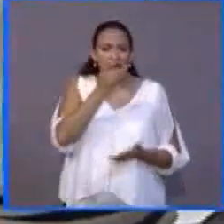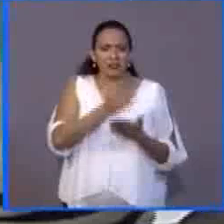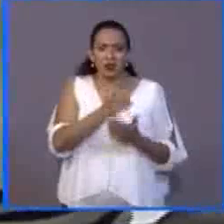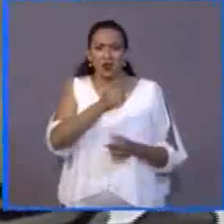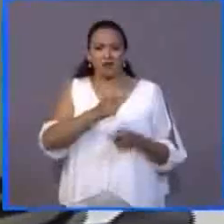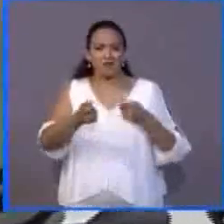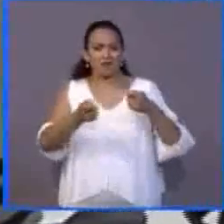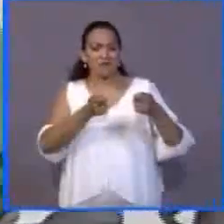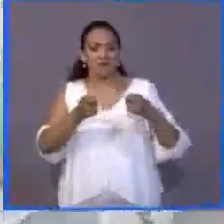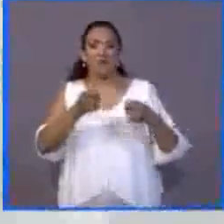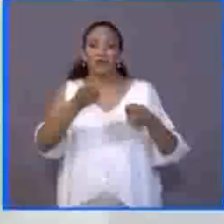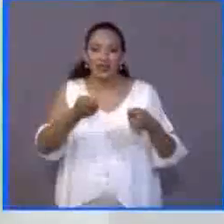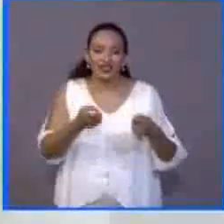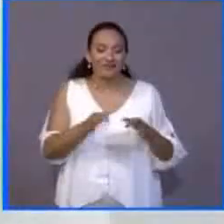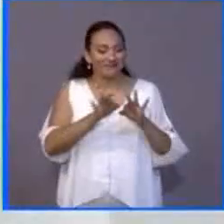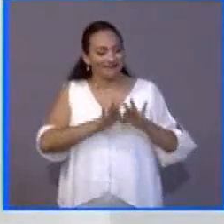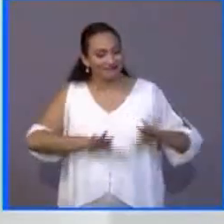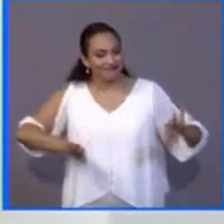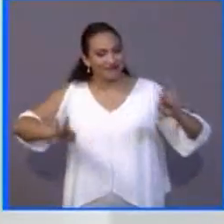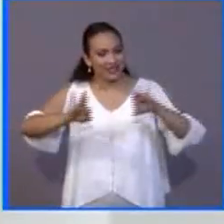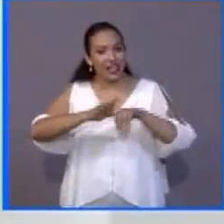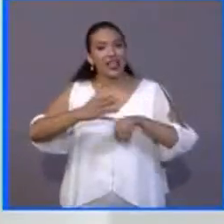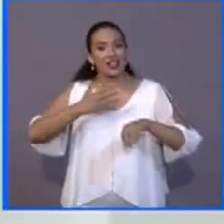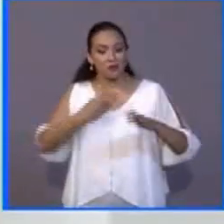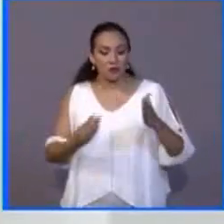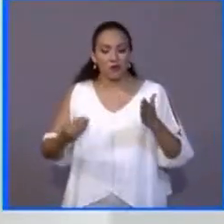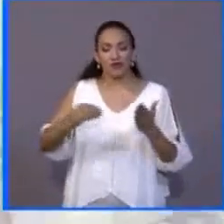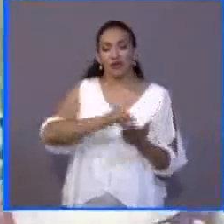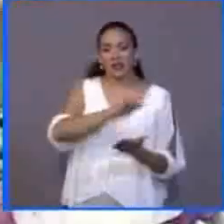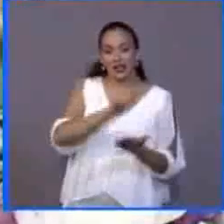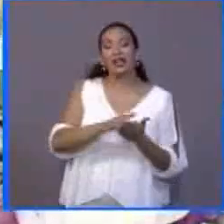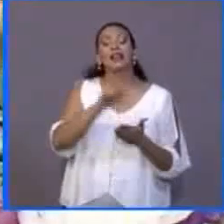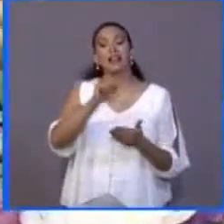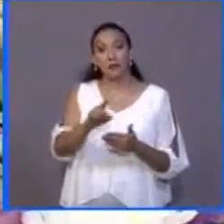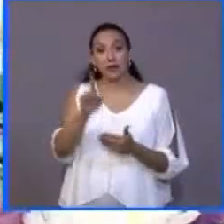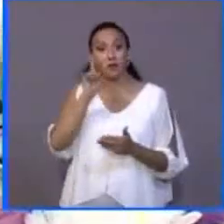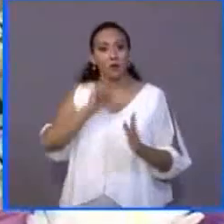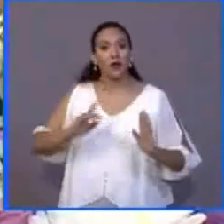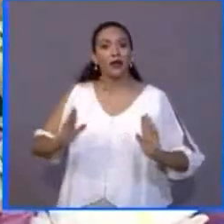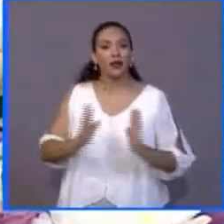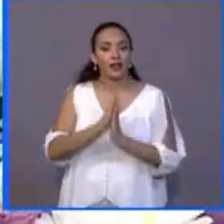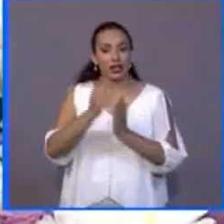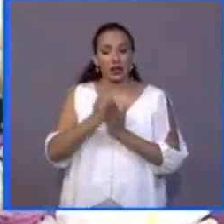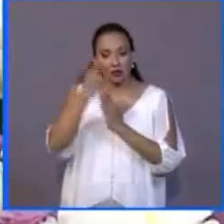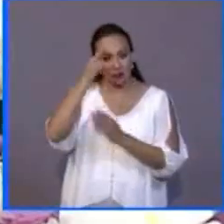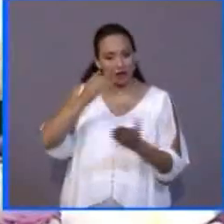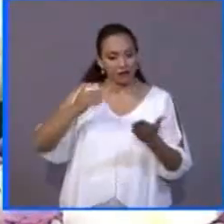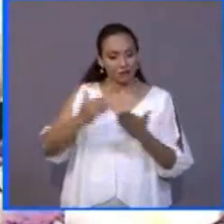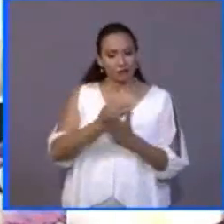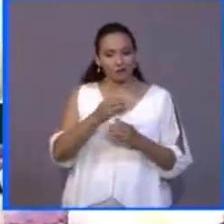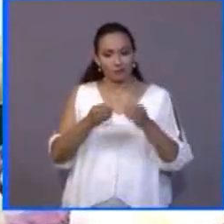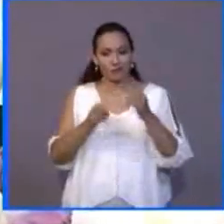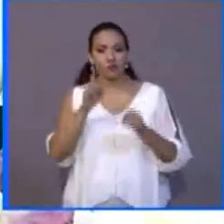anterior, consideró indispensable contar con un marco jurídico que garantice la identidad de género para poder acceder